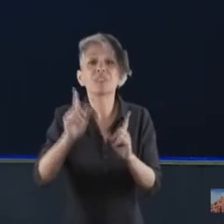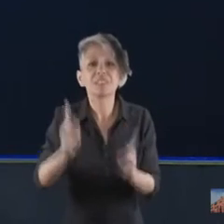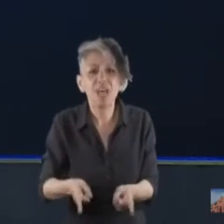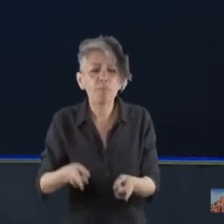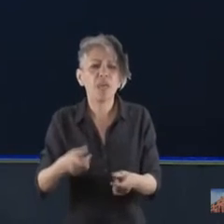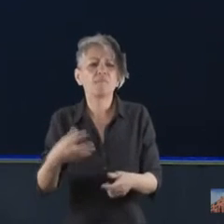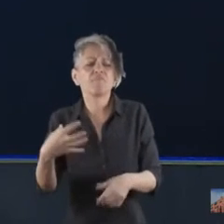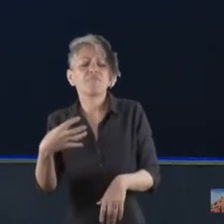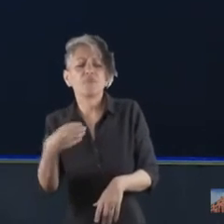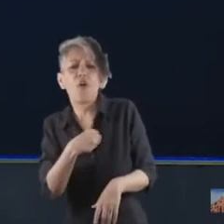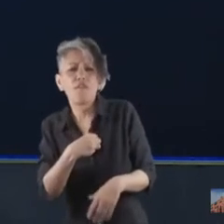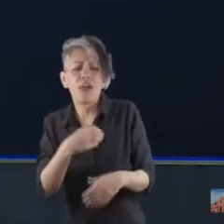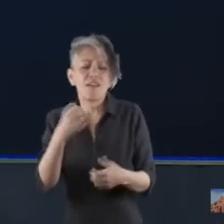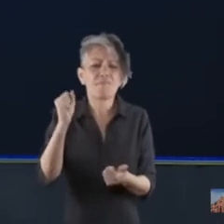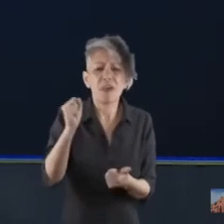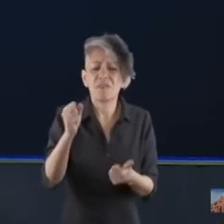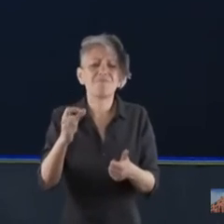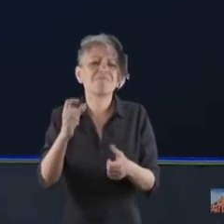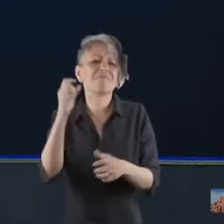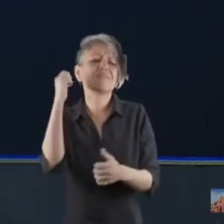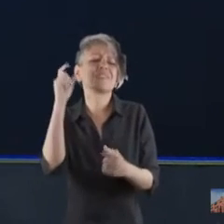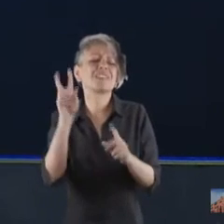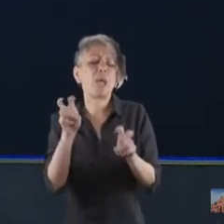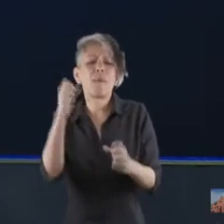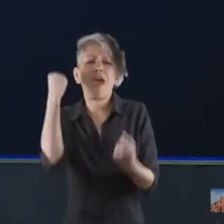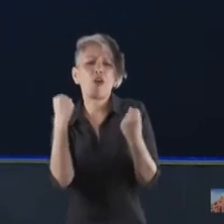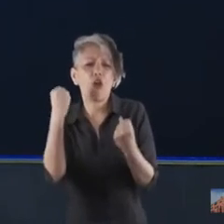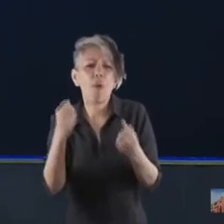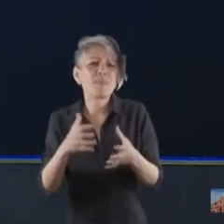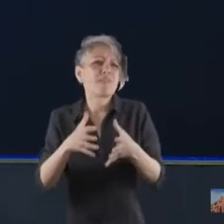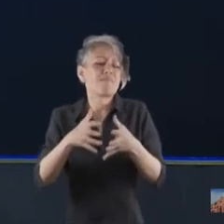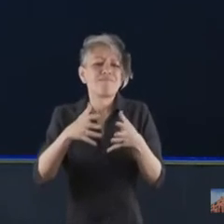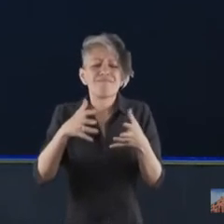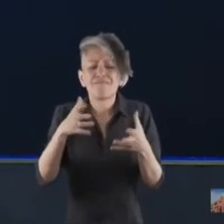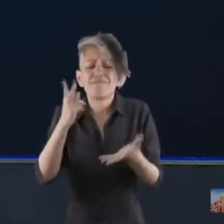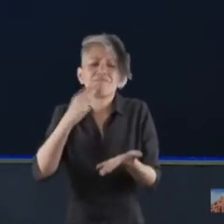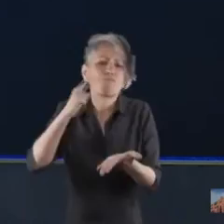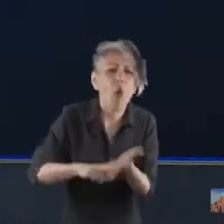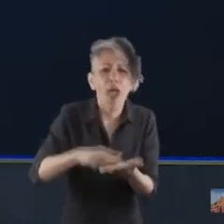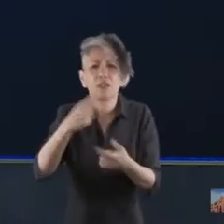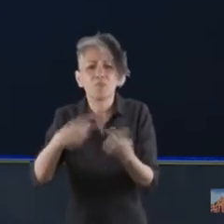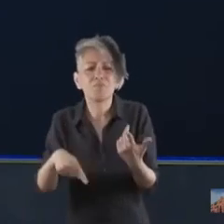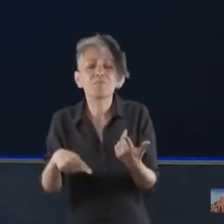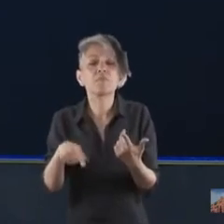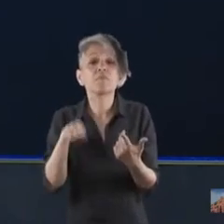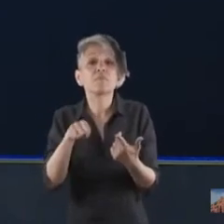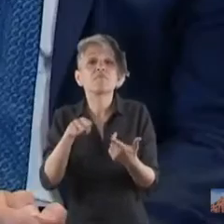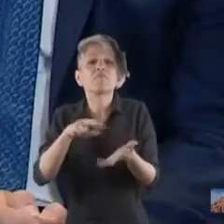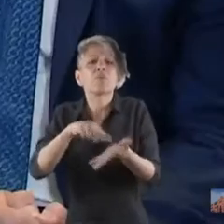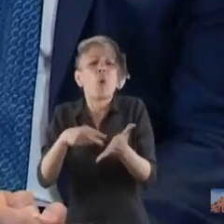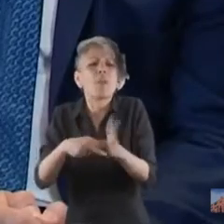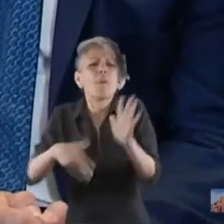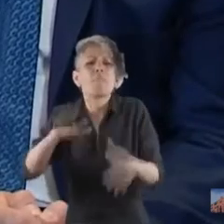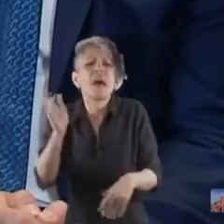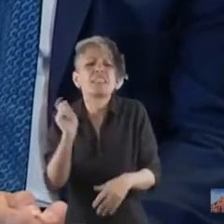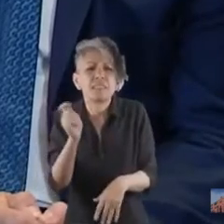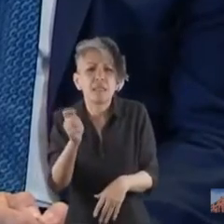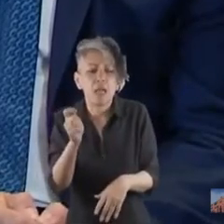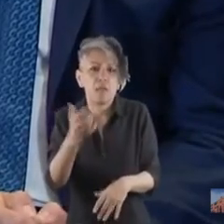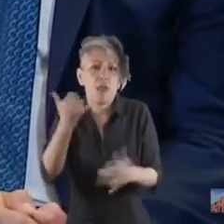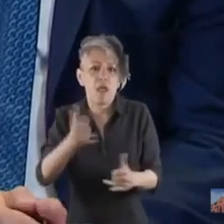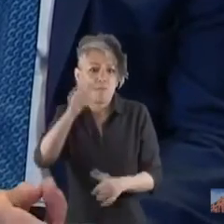fiscal macroeconómica y fiscal y los problemas con los que se enfrentan todos los días quienes trabajan y producen